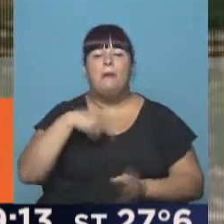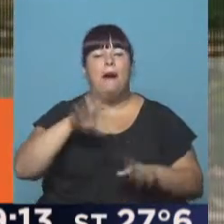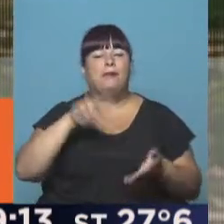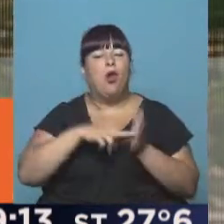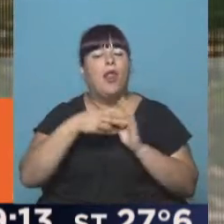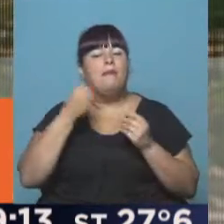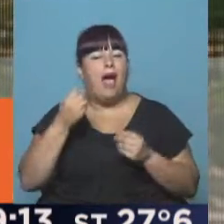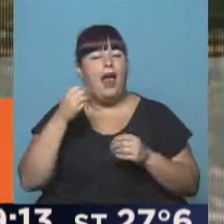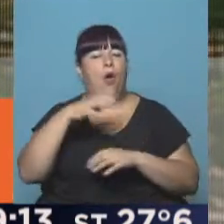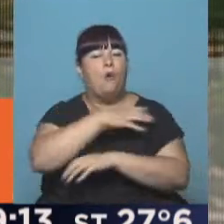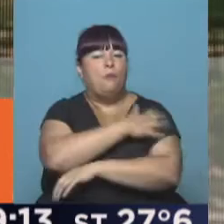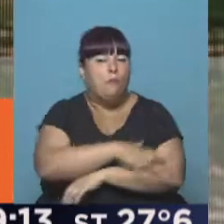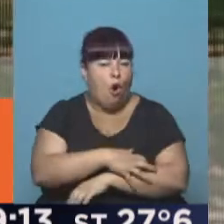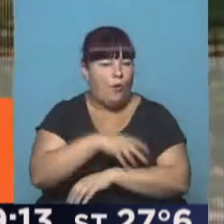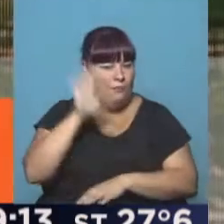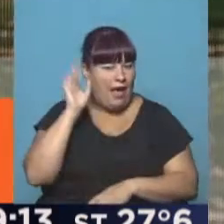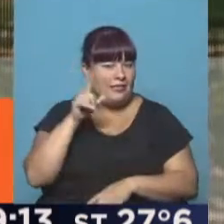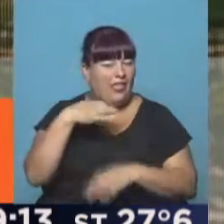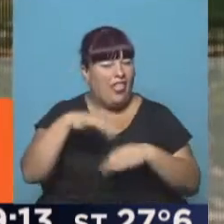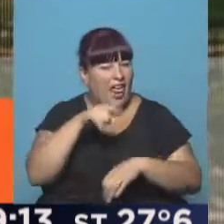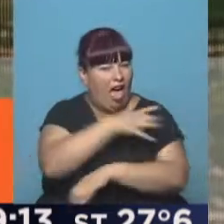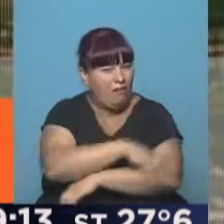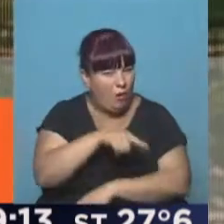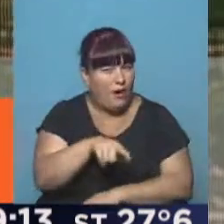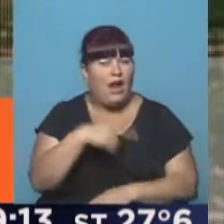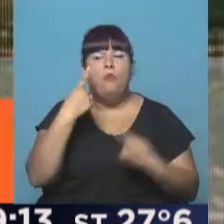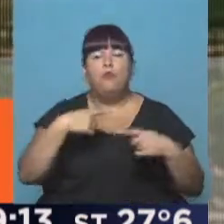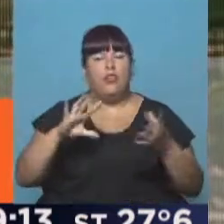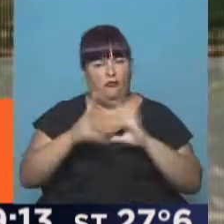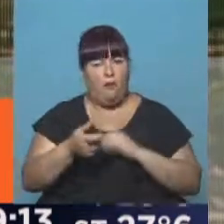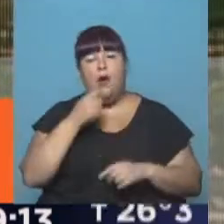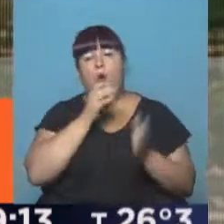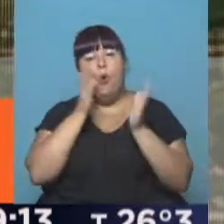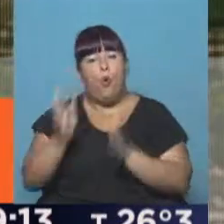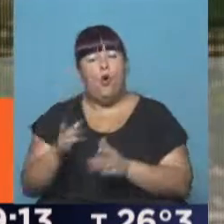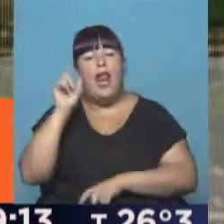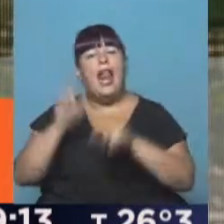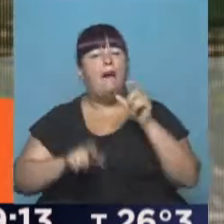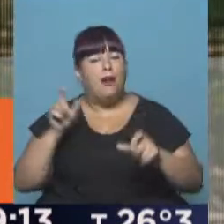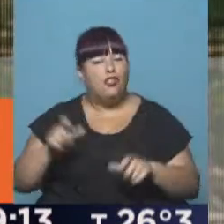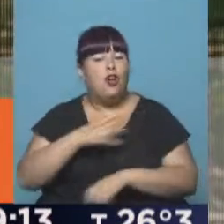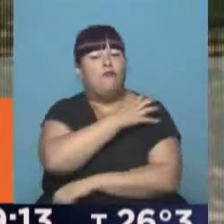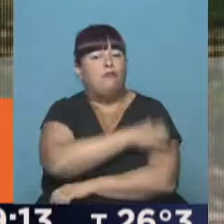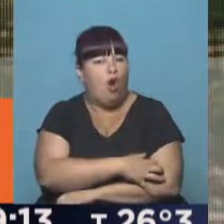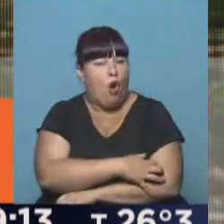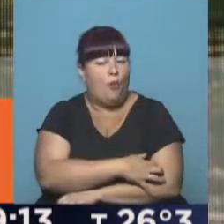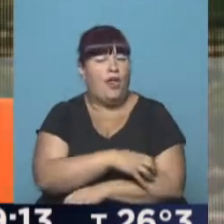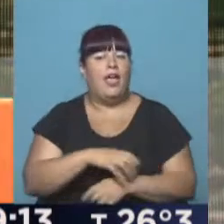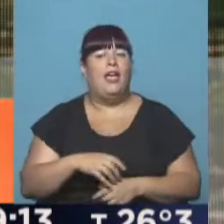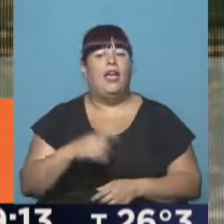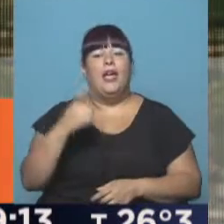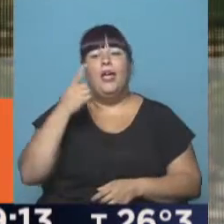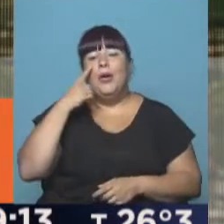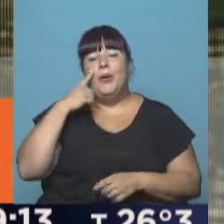más fuertemente a los sectores sociales más pobres, más vulnerables, por varias razones. Por un lado, porque las personas más pobres viven